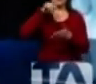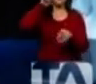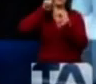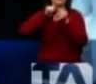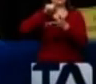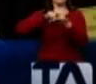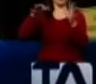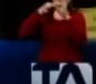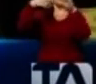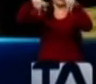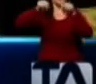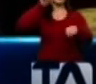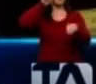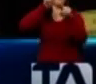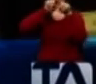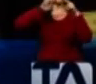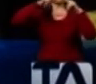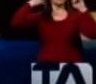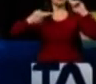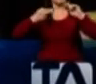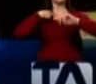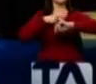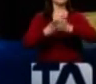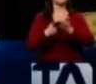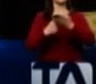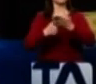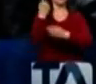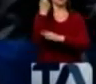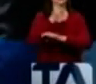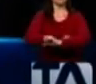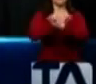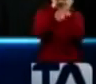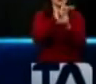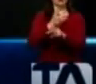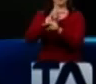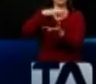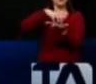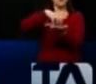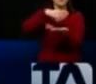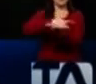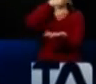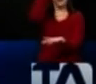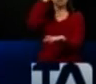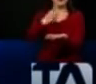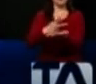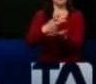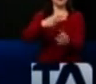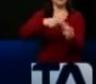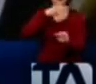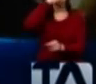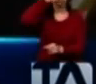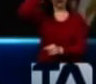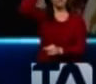dichas reformas. Este último asunto se tratará a las 11 de esta mañana en el Consejo Provincial de Pichincha, también con la presencia